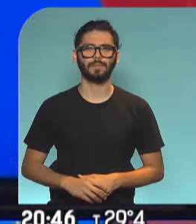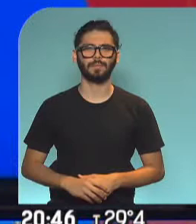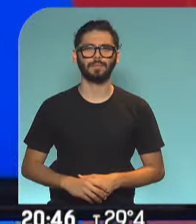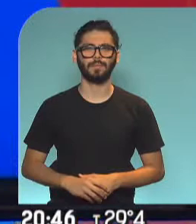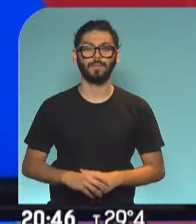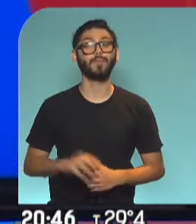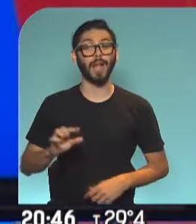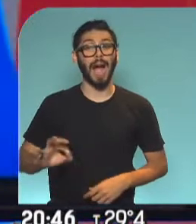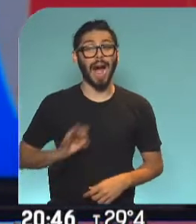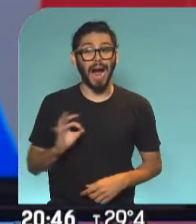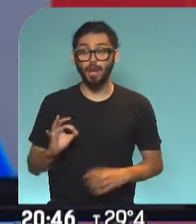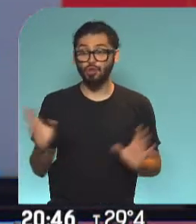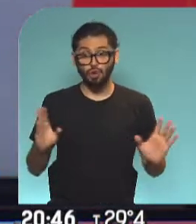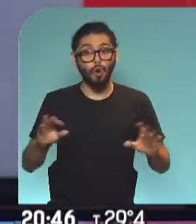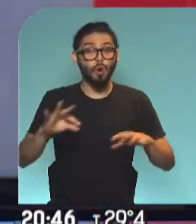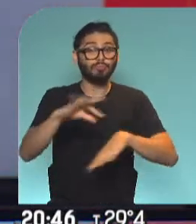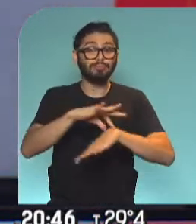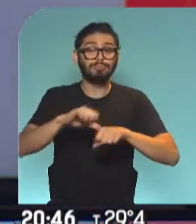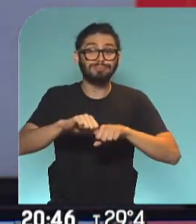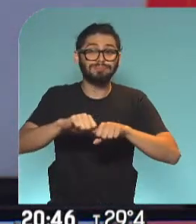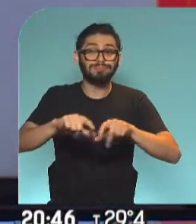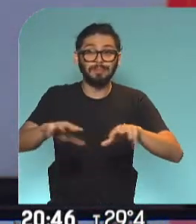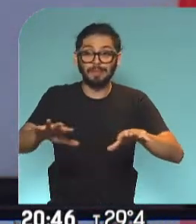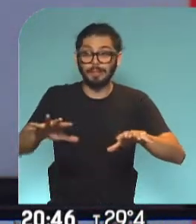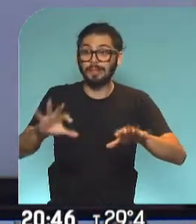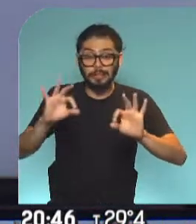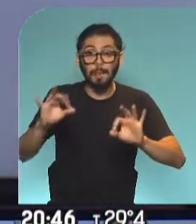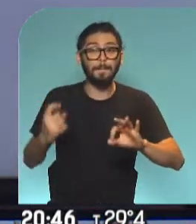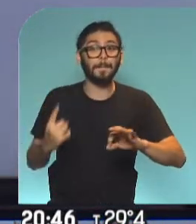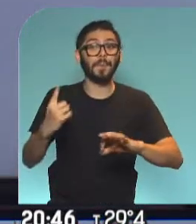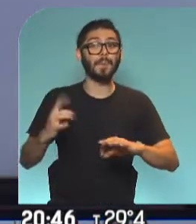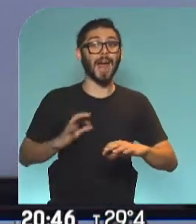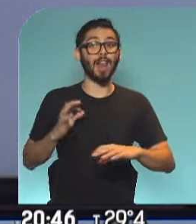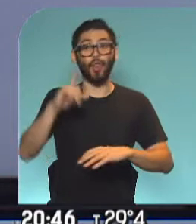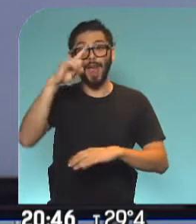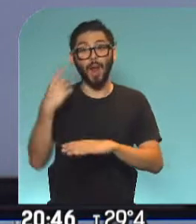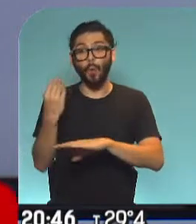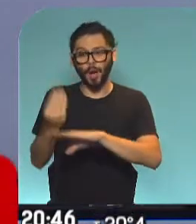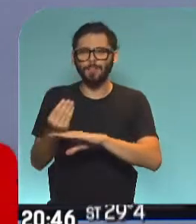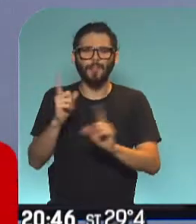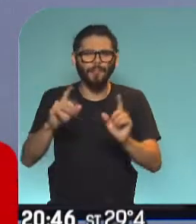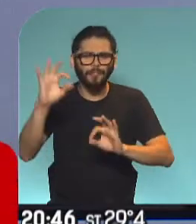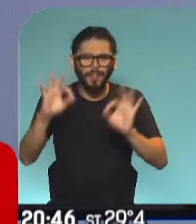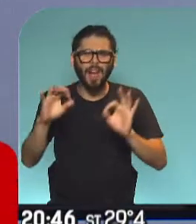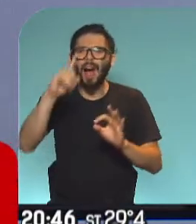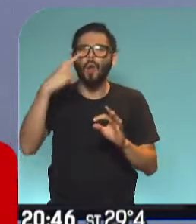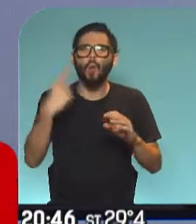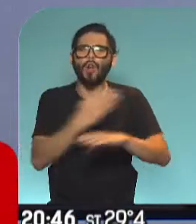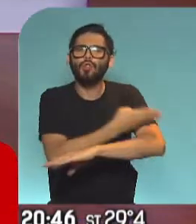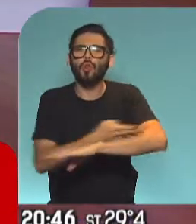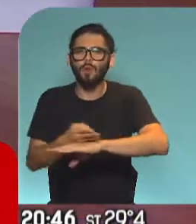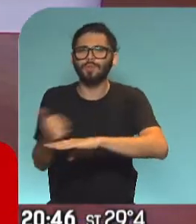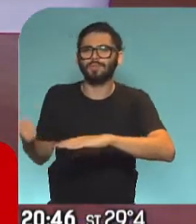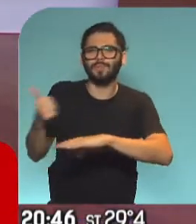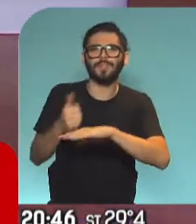un año que vivimos en pandemia y el primer año del gobierno de alberto fernández seguimos analizando lo que fue este primer año de gestión en este caso con juanchi zabaleta